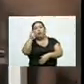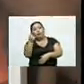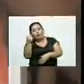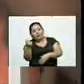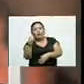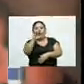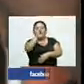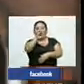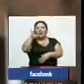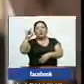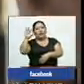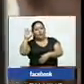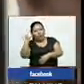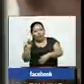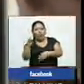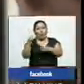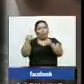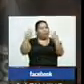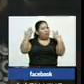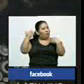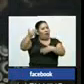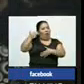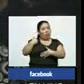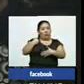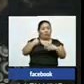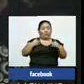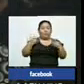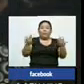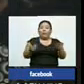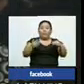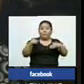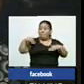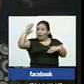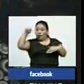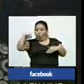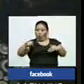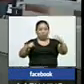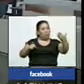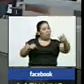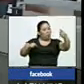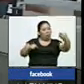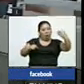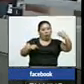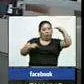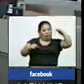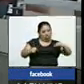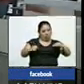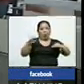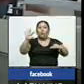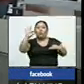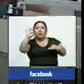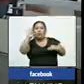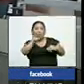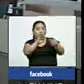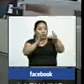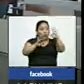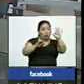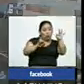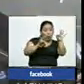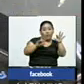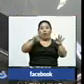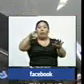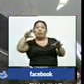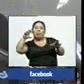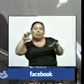790 respecto a 2018. La población más afectada ronda los 19 y 39 años.